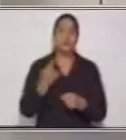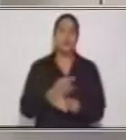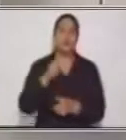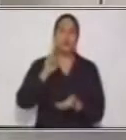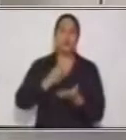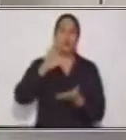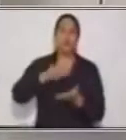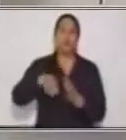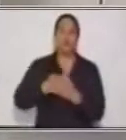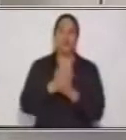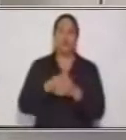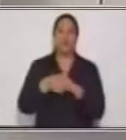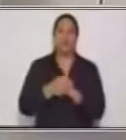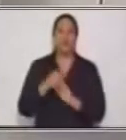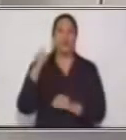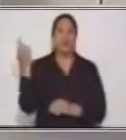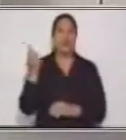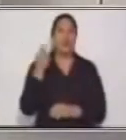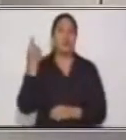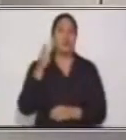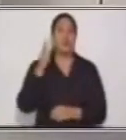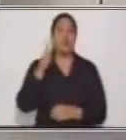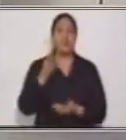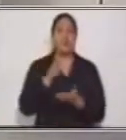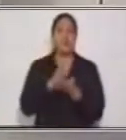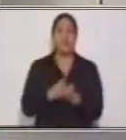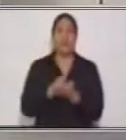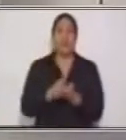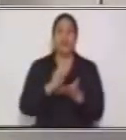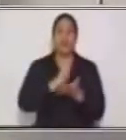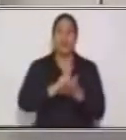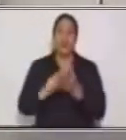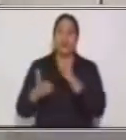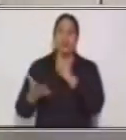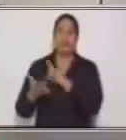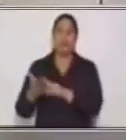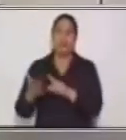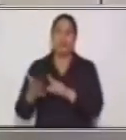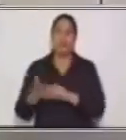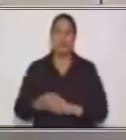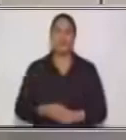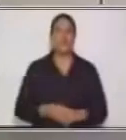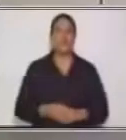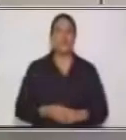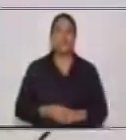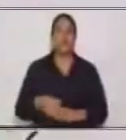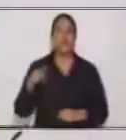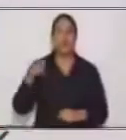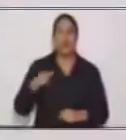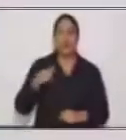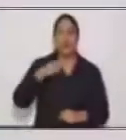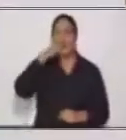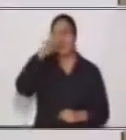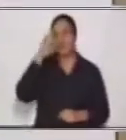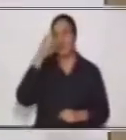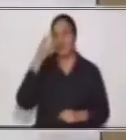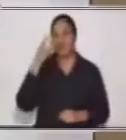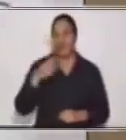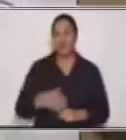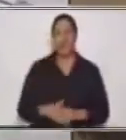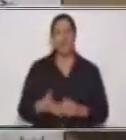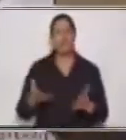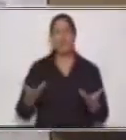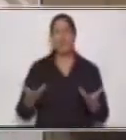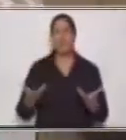Lo importante es que sigas las recomendaciones higiénicas. Hoy vamos a trabajar